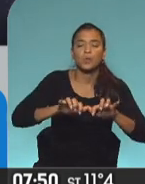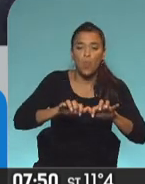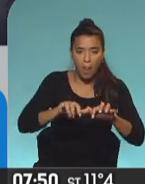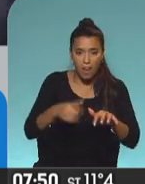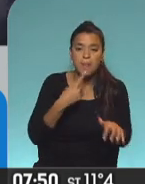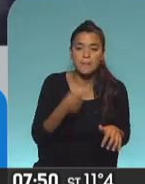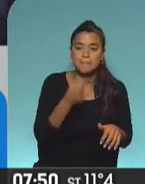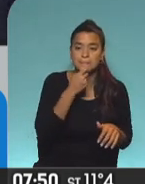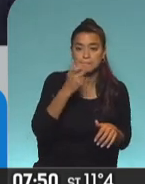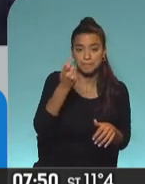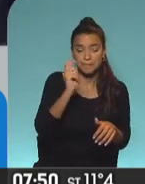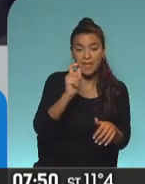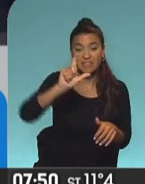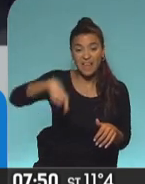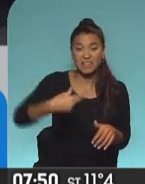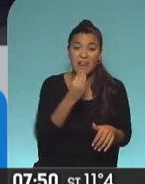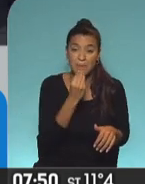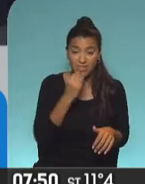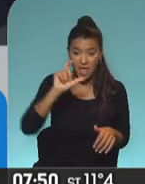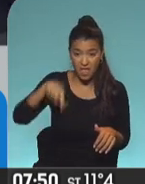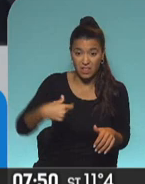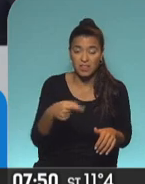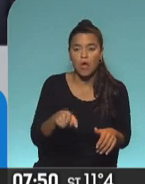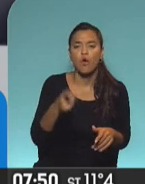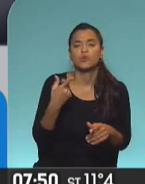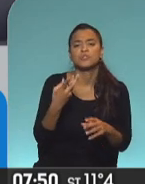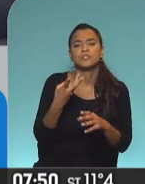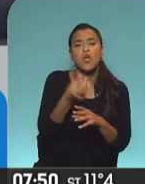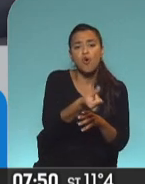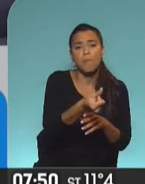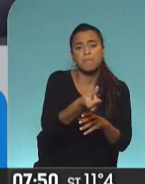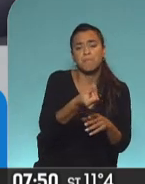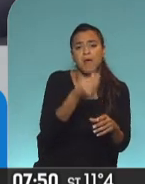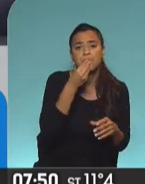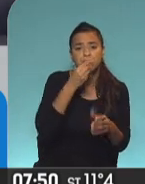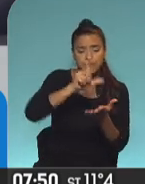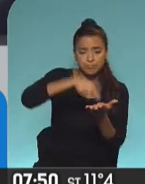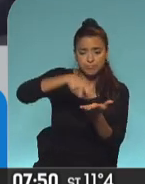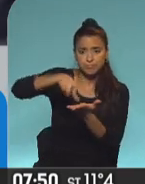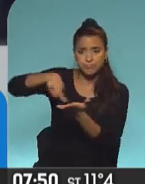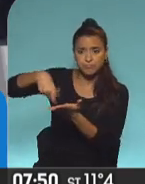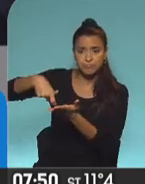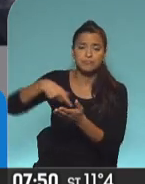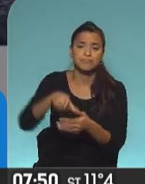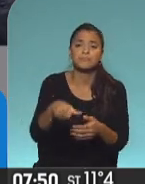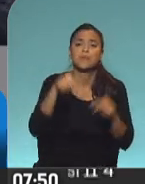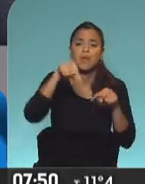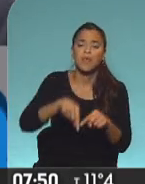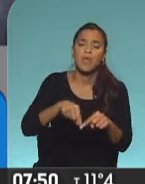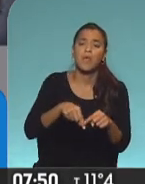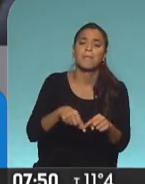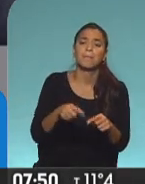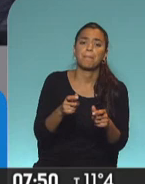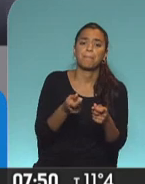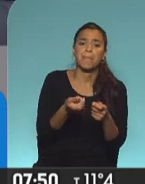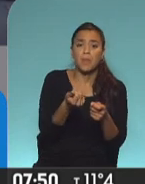las personas que tienen la tarjeta alimentaria, que tienen una tarjeta que hoy se compra alimentos y pasa por Postnet, tiene que ir a un comercio que tiene Postnet, a partir de la